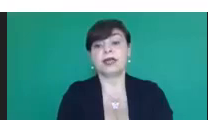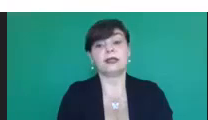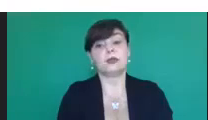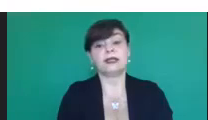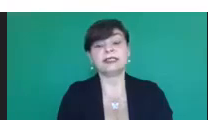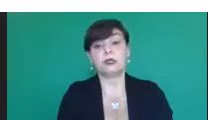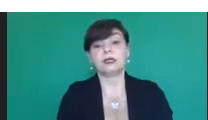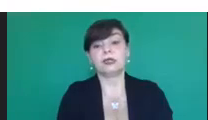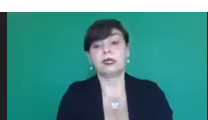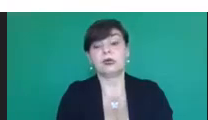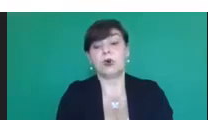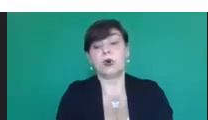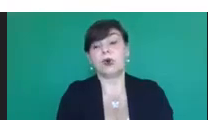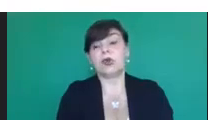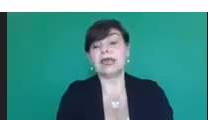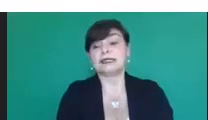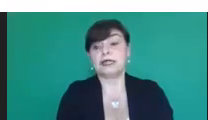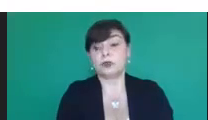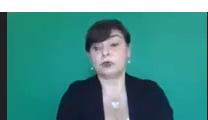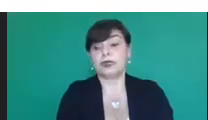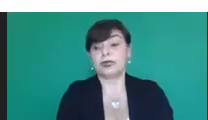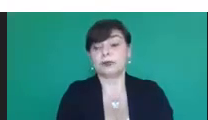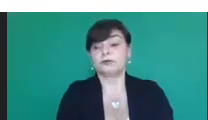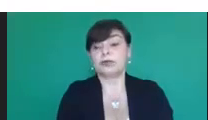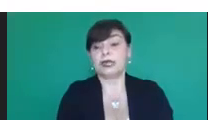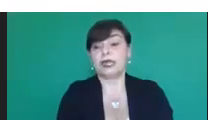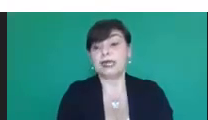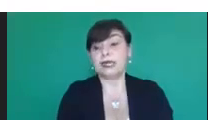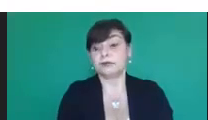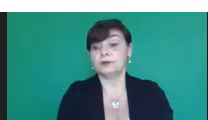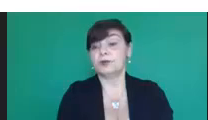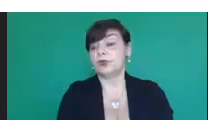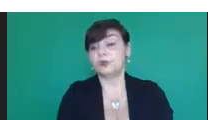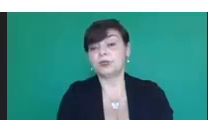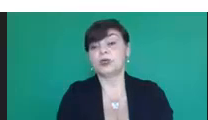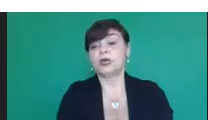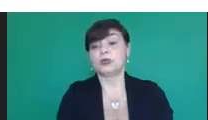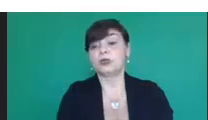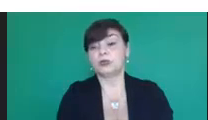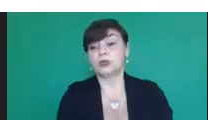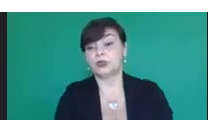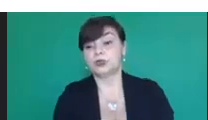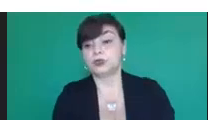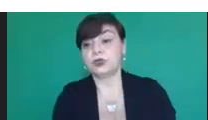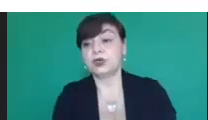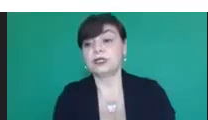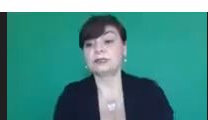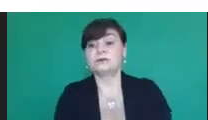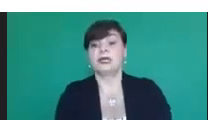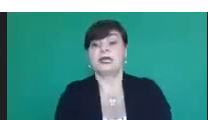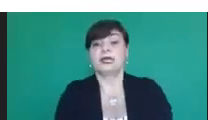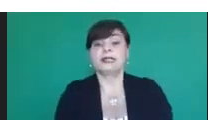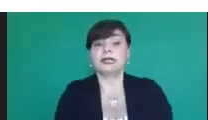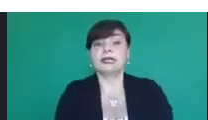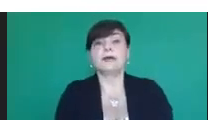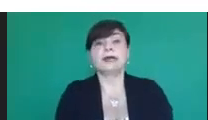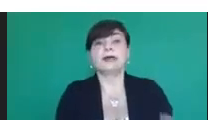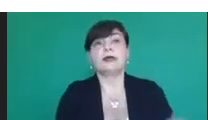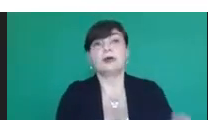buena salud o la salud pública. Y, por supuesto, que los consumidores. Tiene que